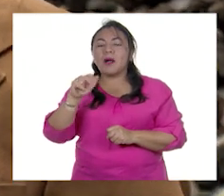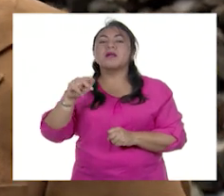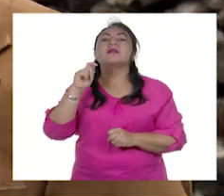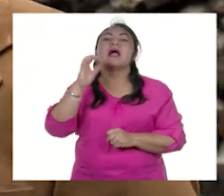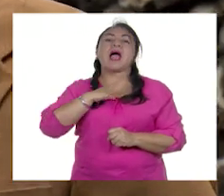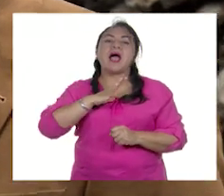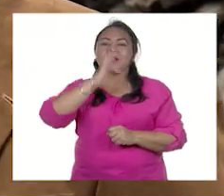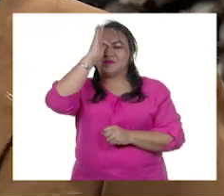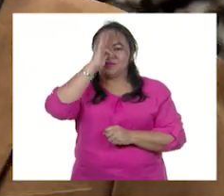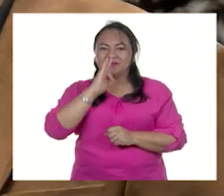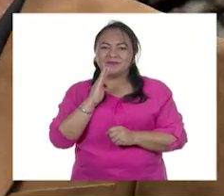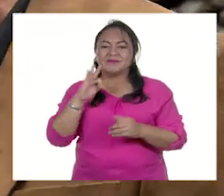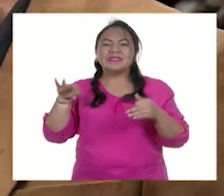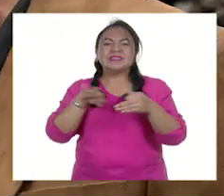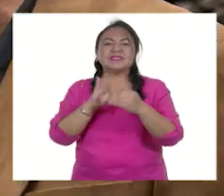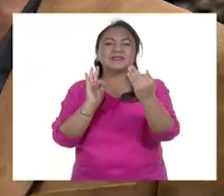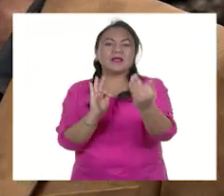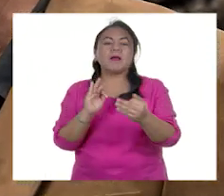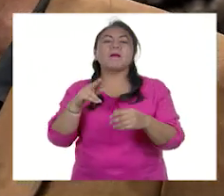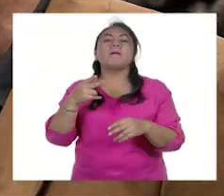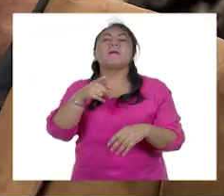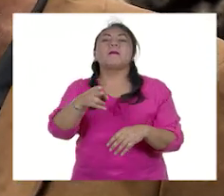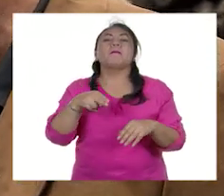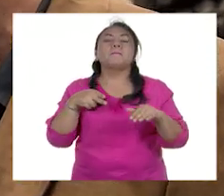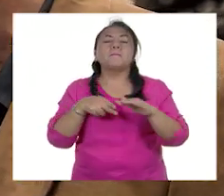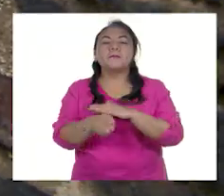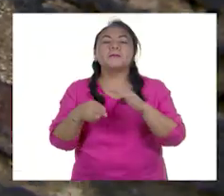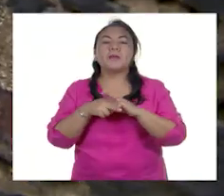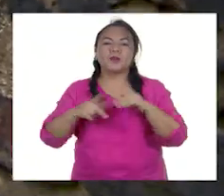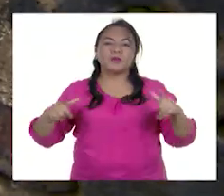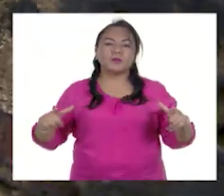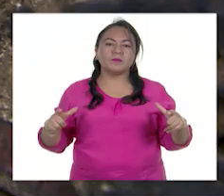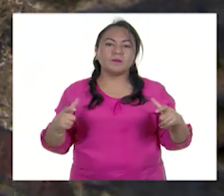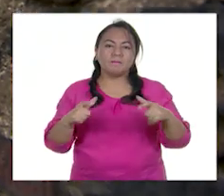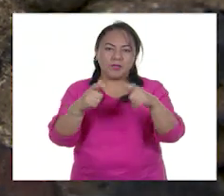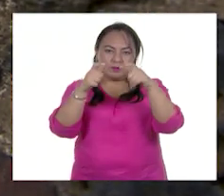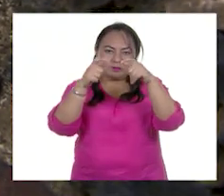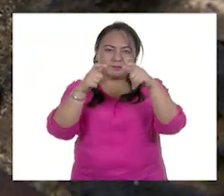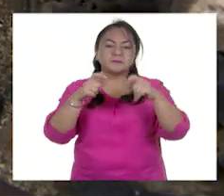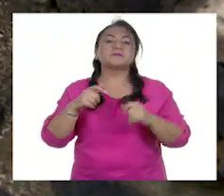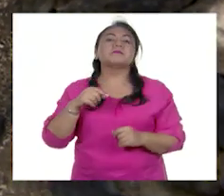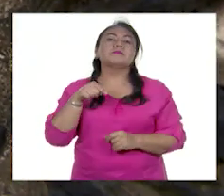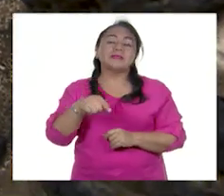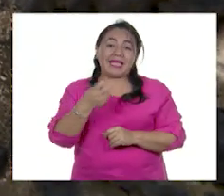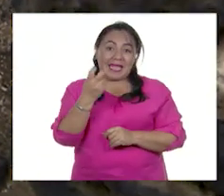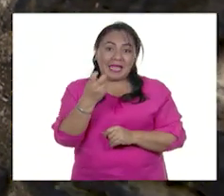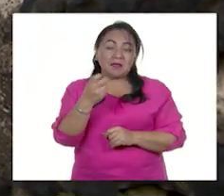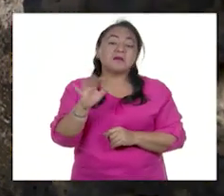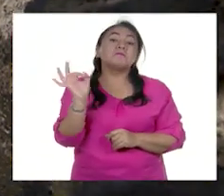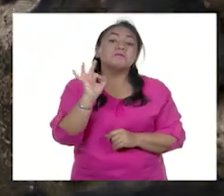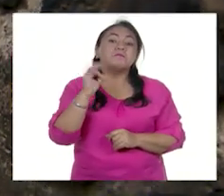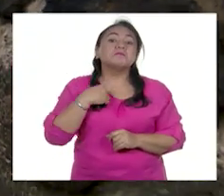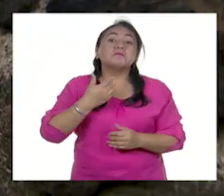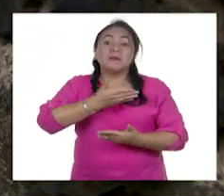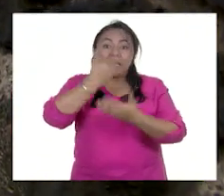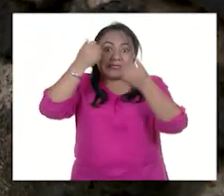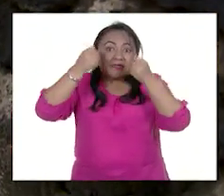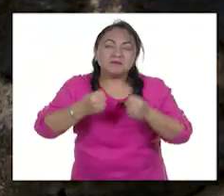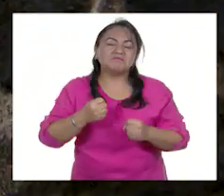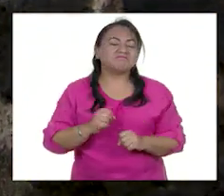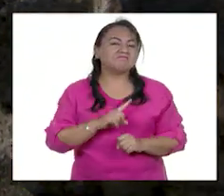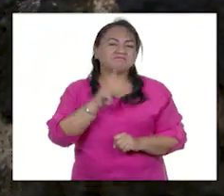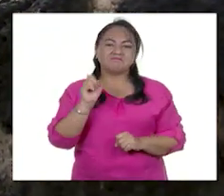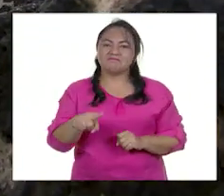Pablo hoy día cerca del metro, de la estación del metro Pino Suárez. Pero es algo que probablemente nunca vamos a saber con